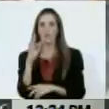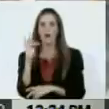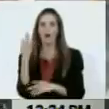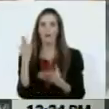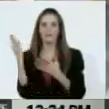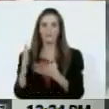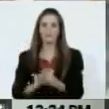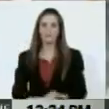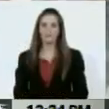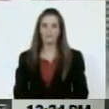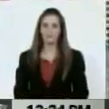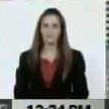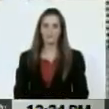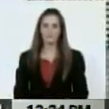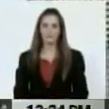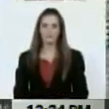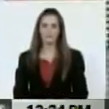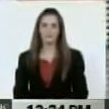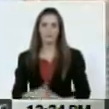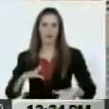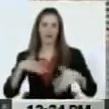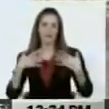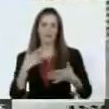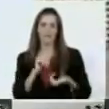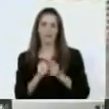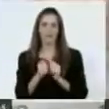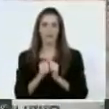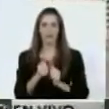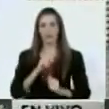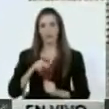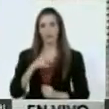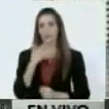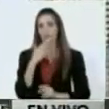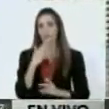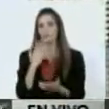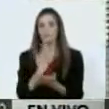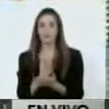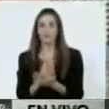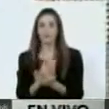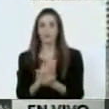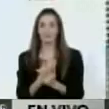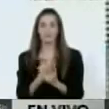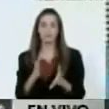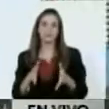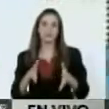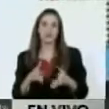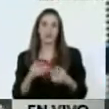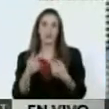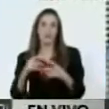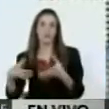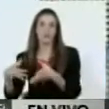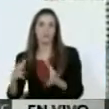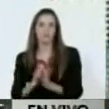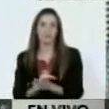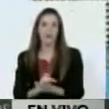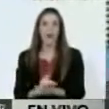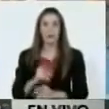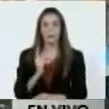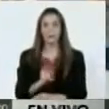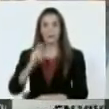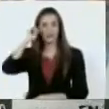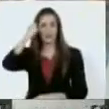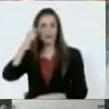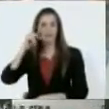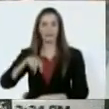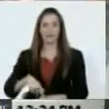montaña. La actividad deportiva nosotros editábamos porque, coño, siempre nos daban paliza. Pues. Ahora fíjate lo siguiente, ahí también hay que recordar